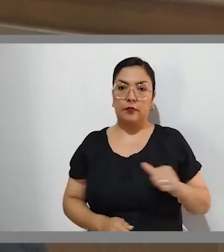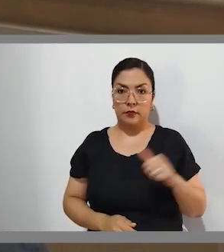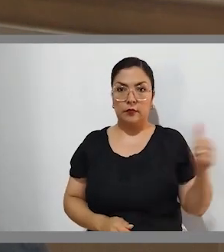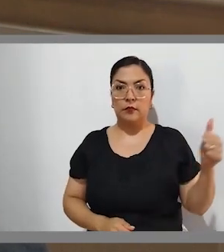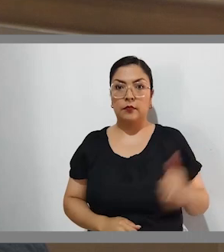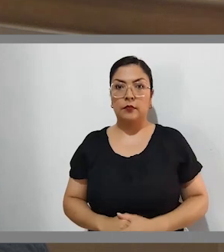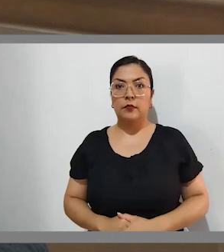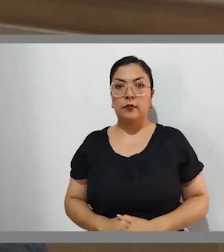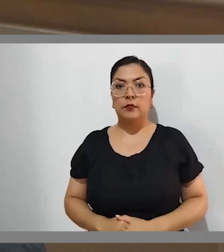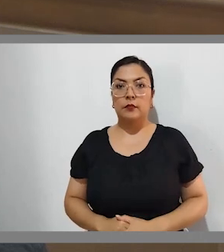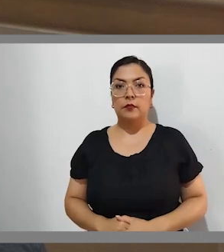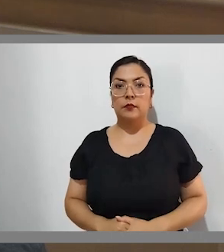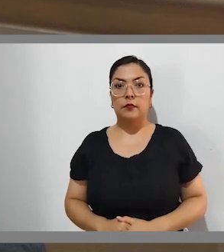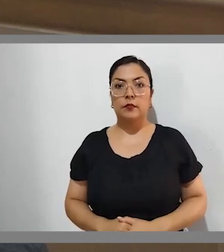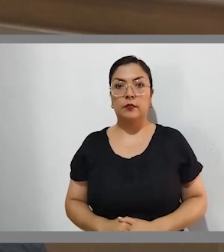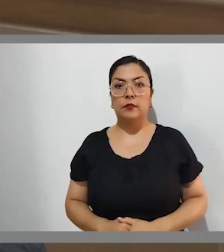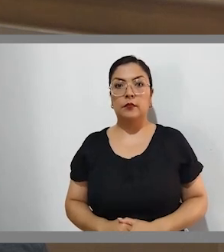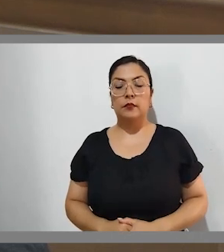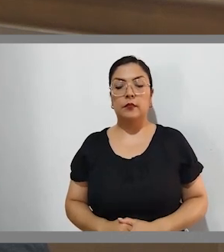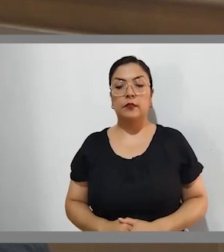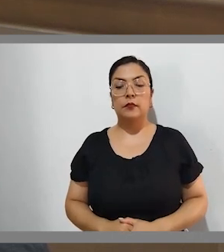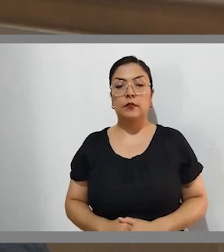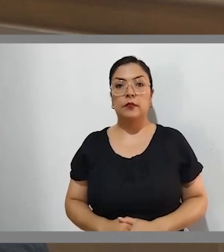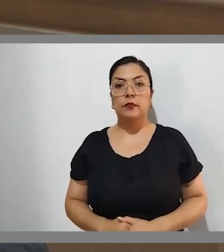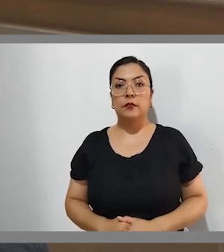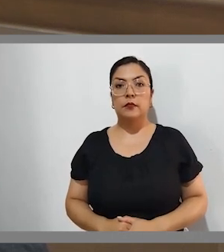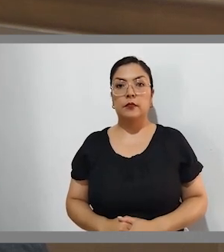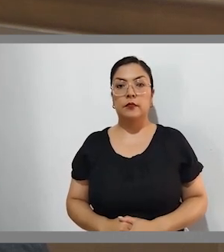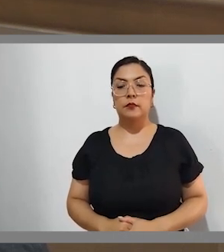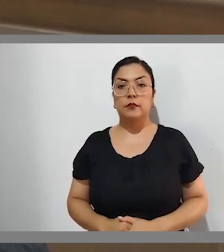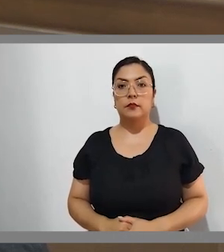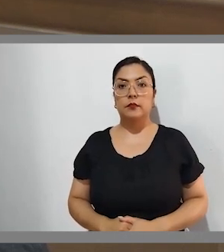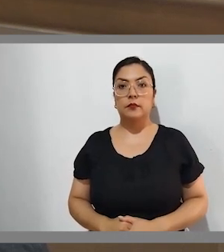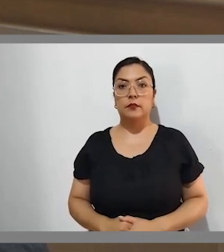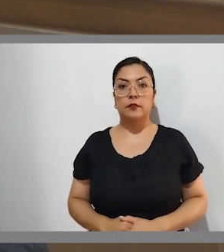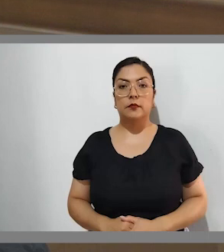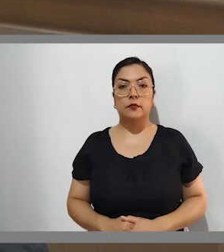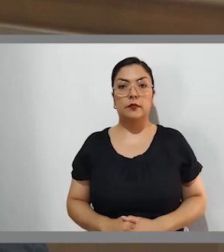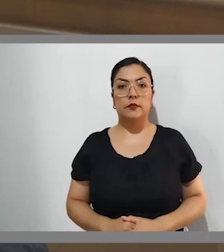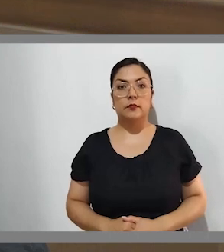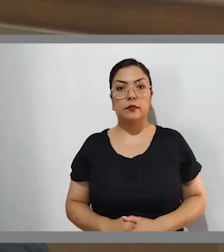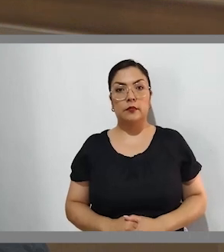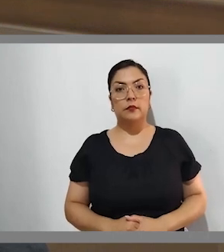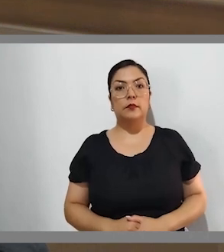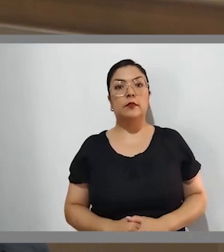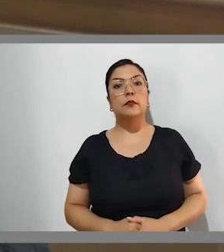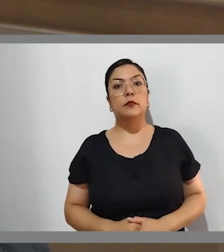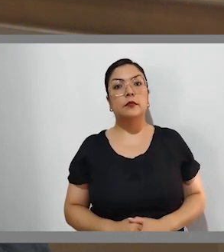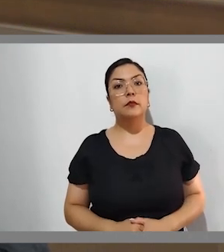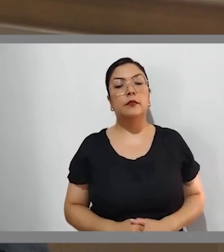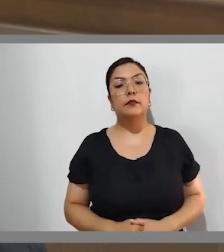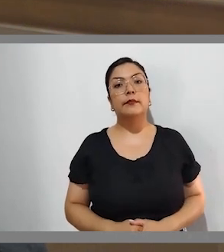las actividades básicas o medulares de la Dirección de Organización Electoral son